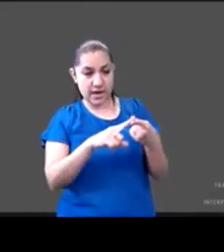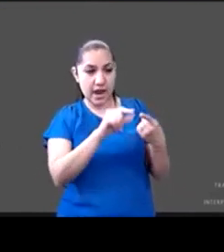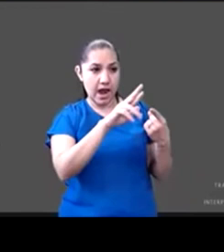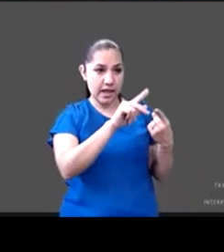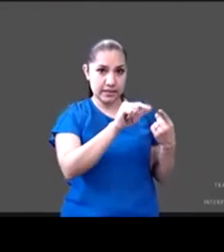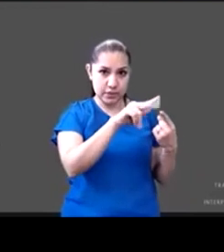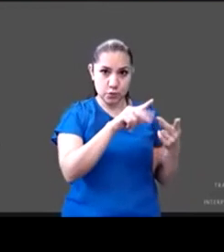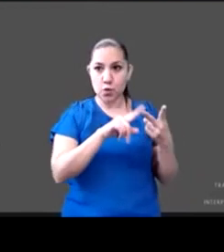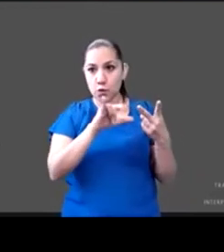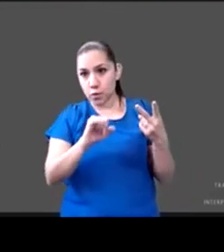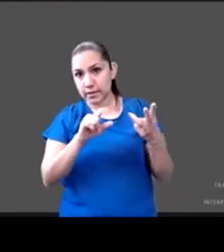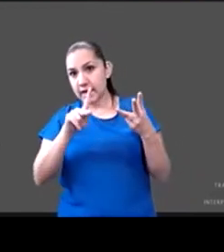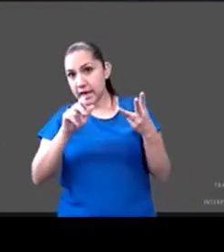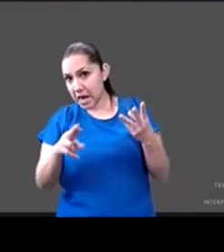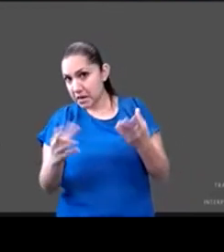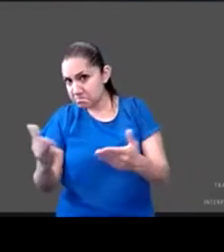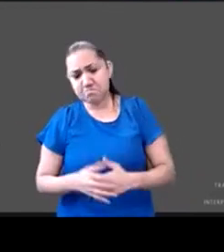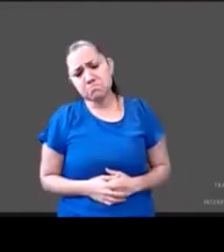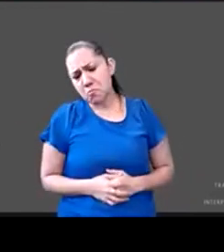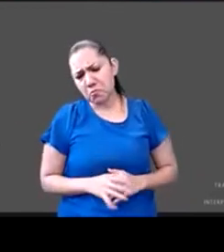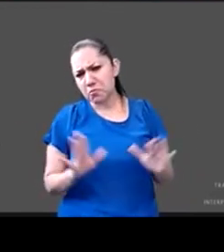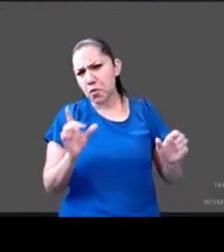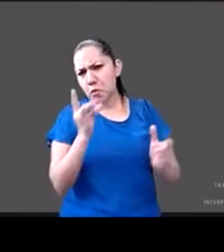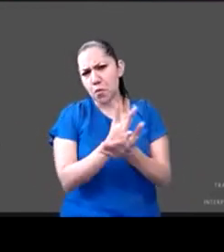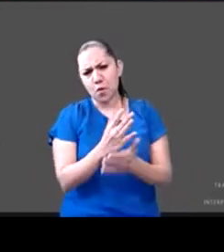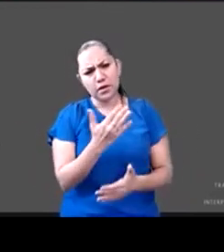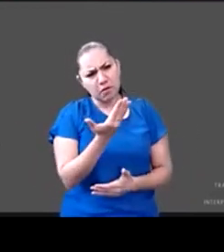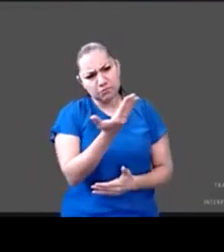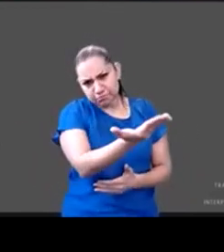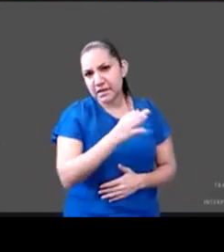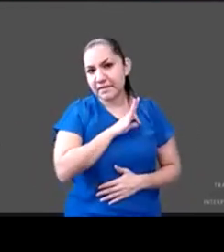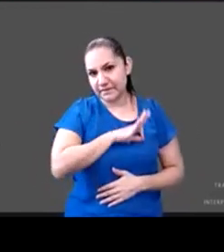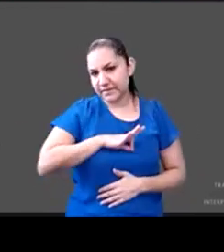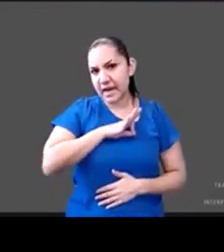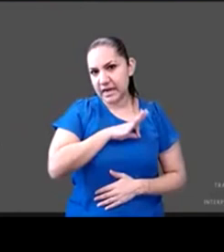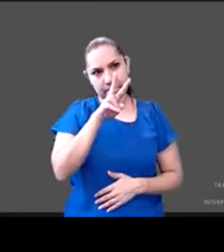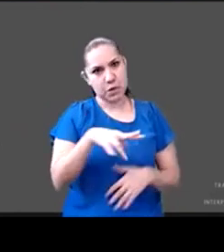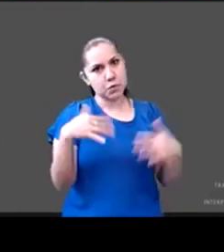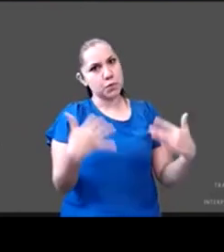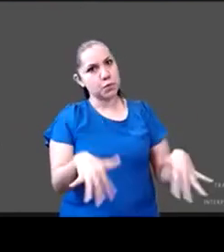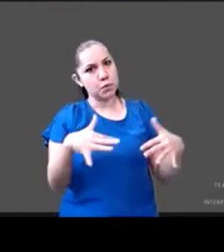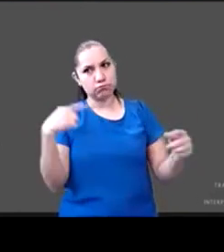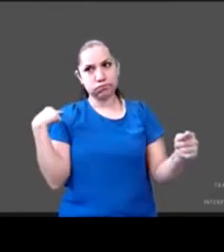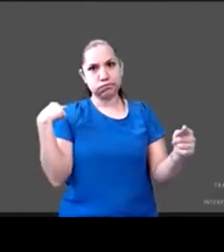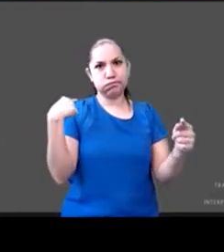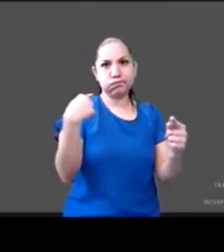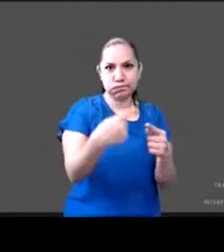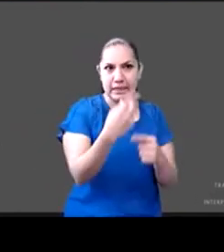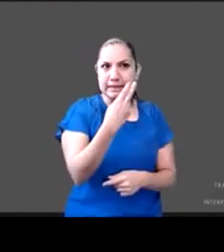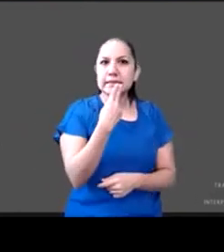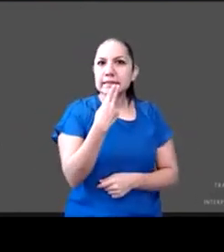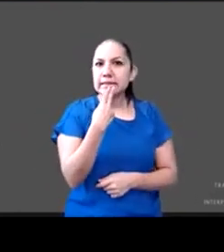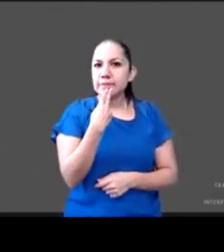En realidad, solo felicitarles por este esfuerzo increíble. Creo que este es uno de los aprendizajes de la pandemia. Hay mucho que podemos hacer por la vía